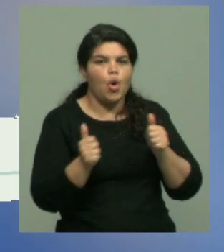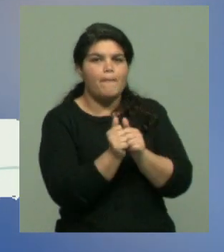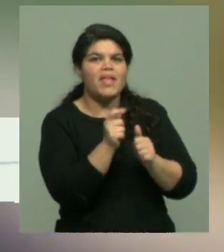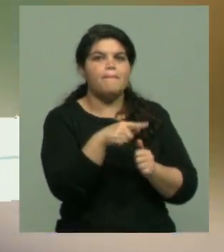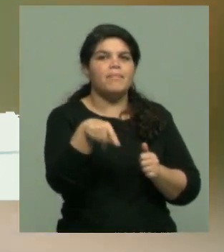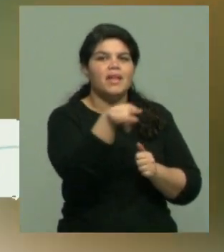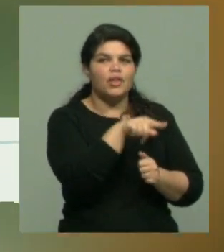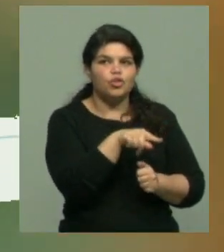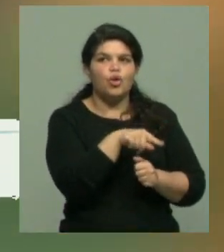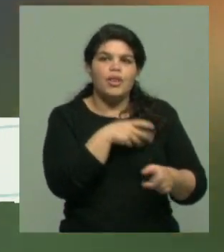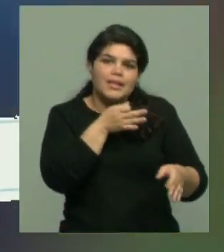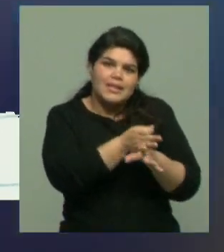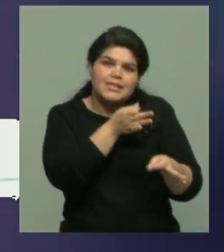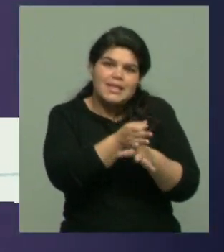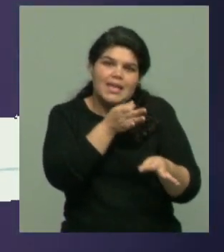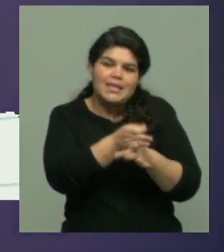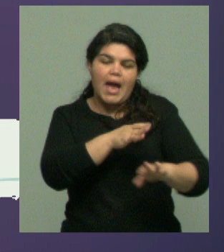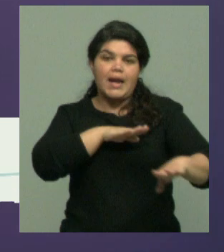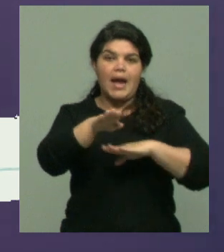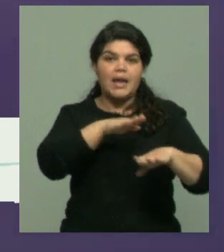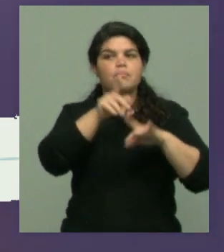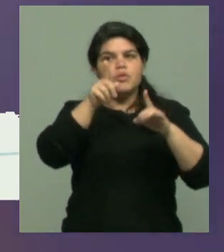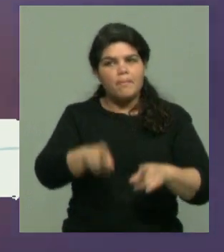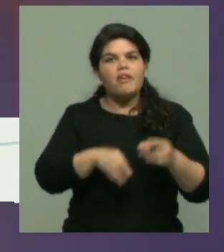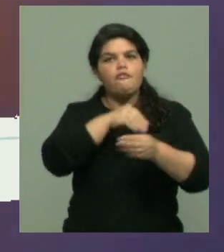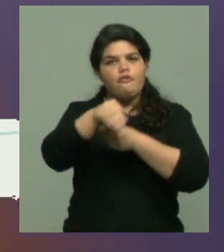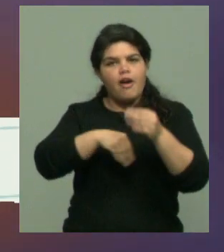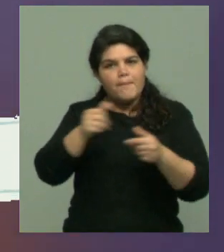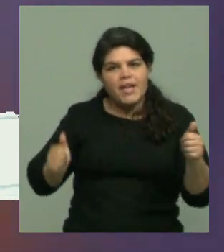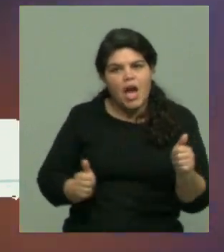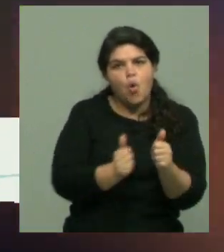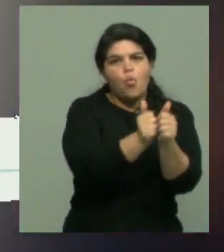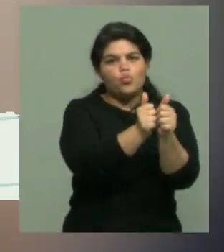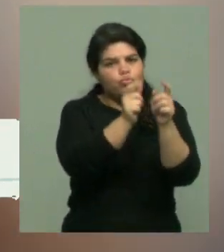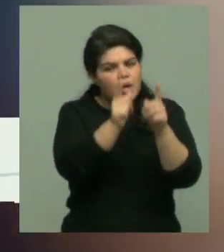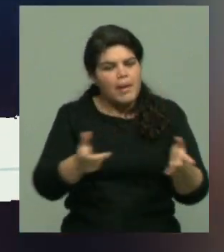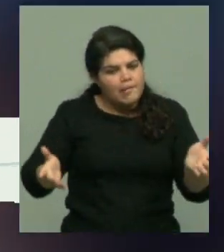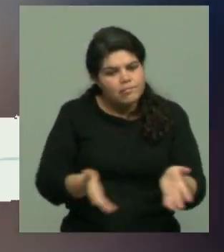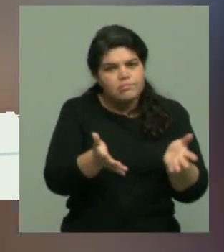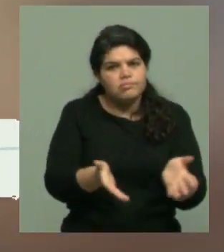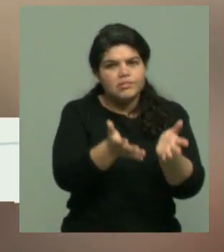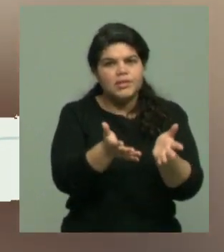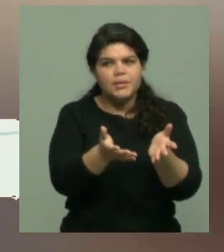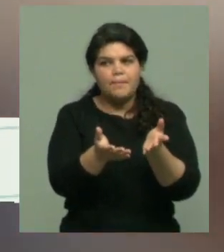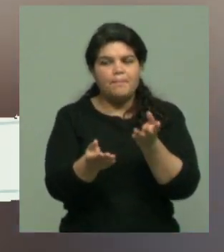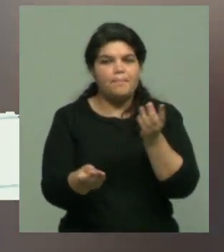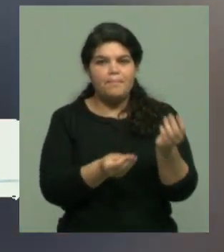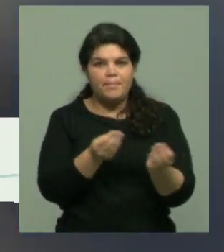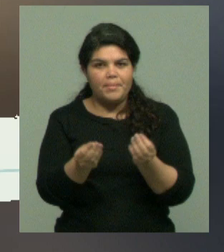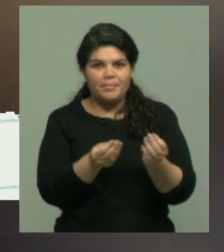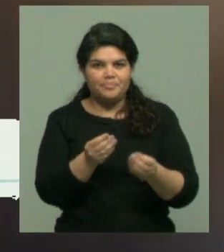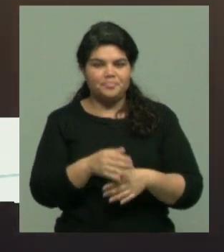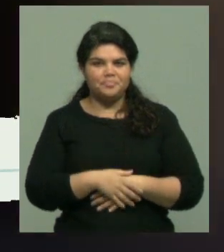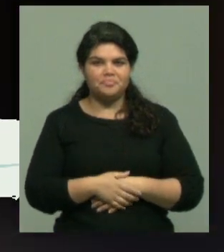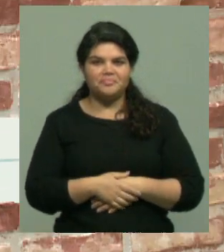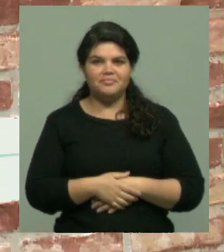han colaborado en la formación, pero también de la familia es fundamental, ¿no? Es fundamental. Esta decisión de decir, vamos a hacer, más allá de que él tenga